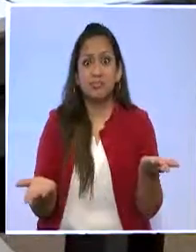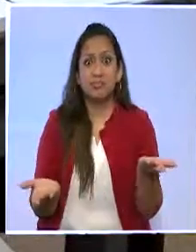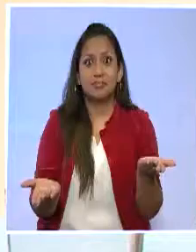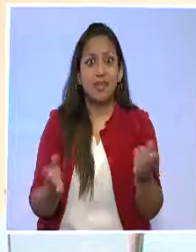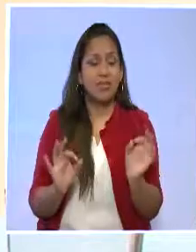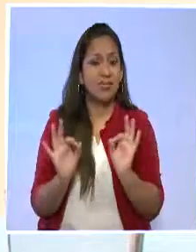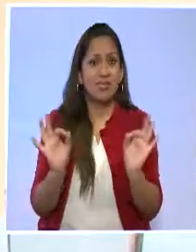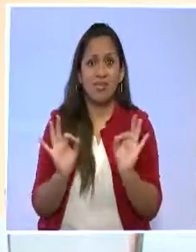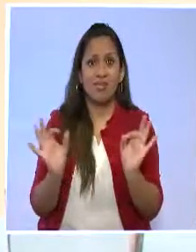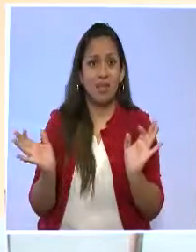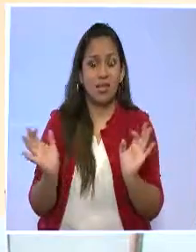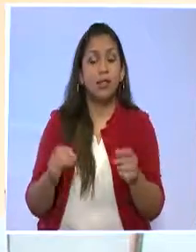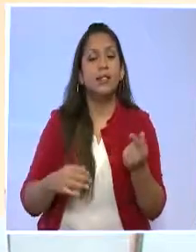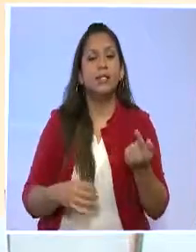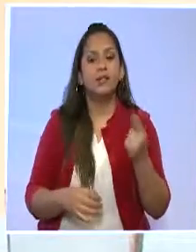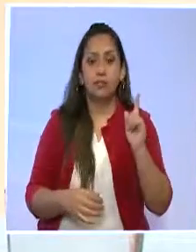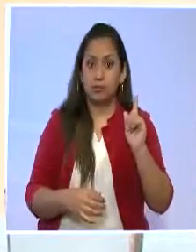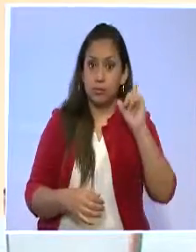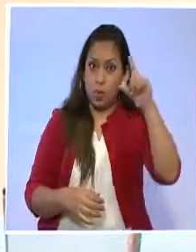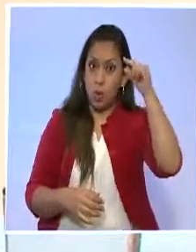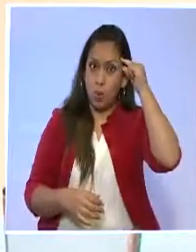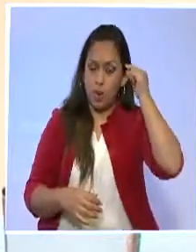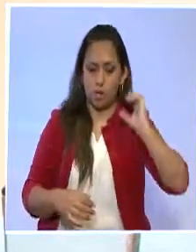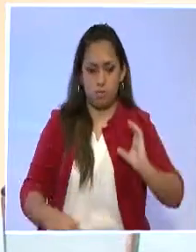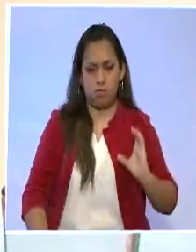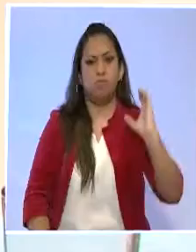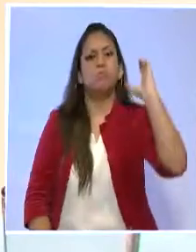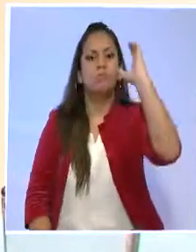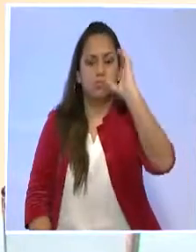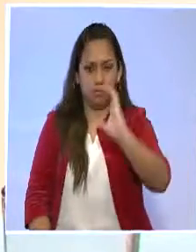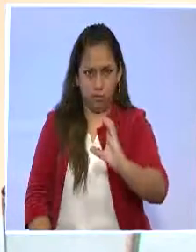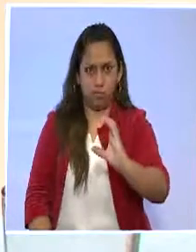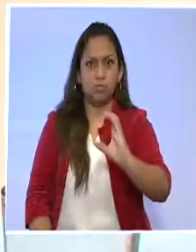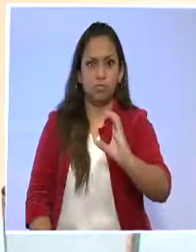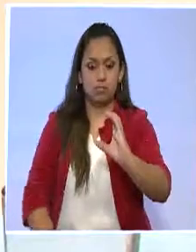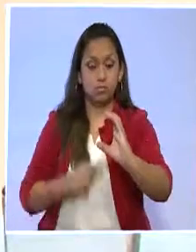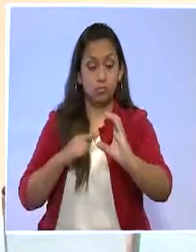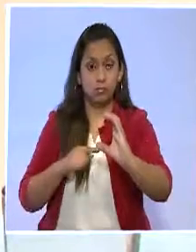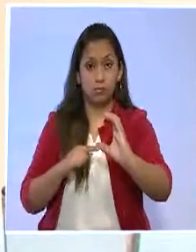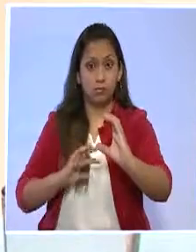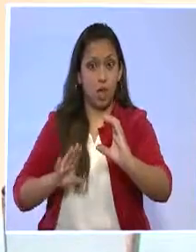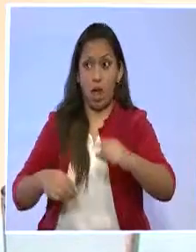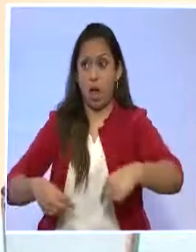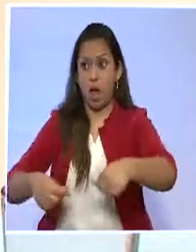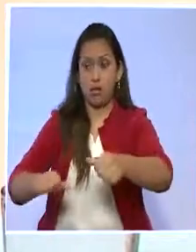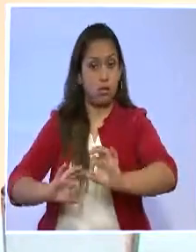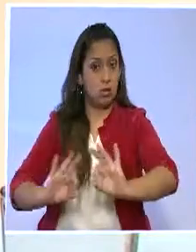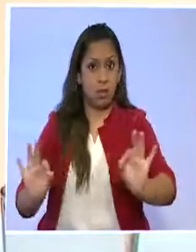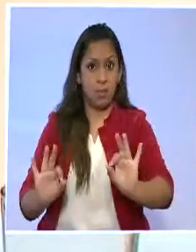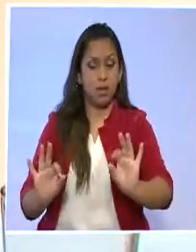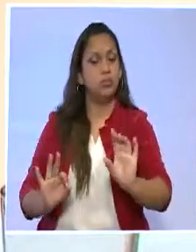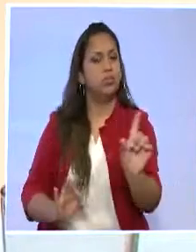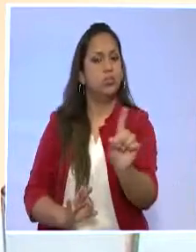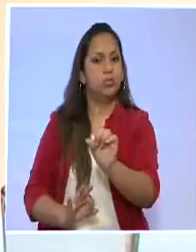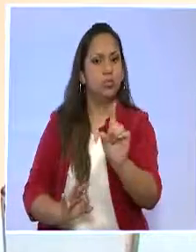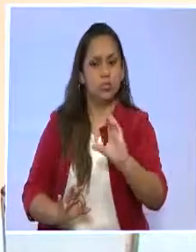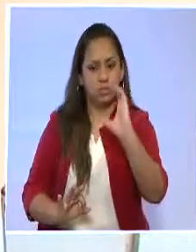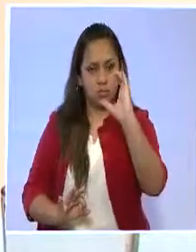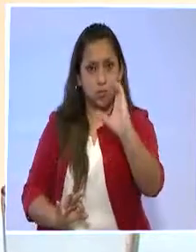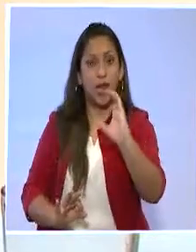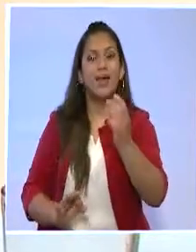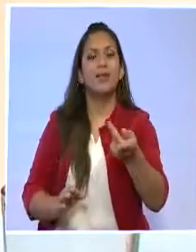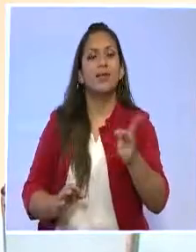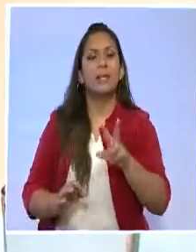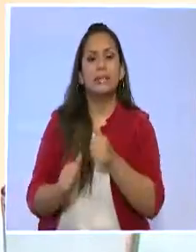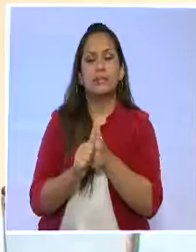cuando hacemos una inversión del estado tenemos que garantizar que esa inversión esté acompañada justamente por un manejo posterior de esta